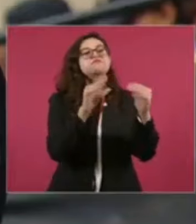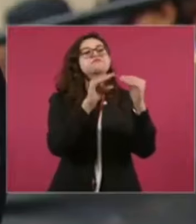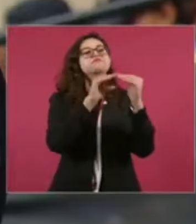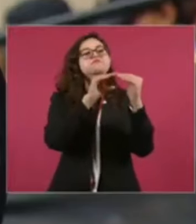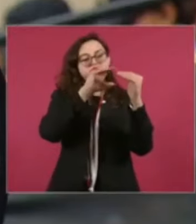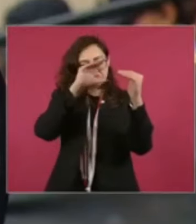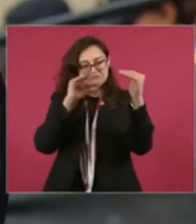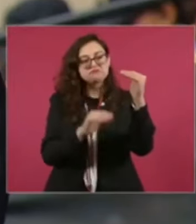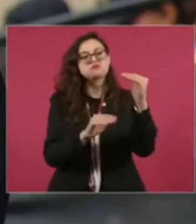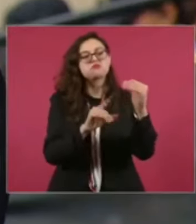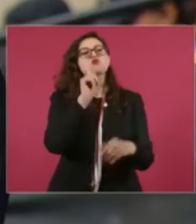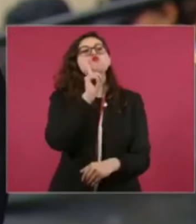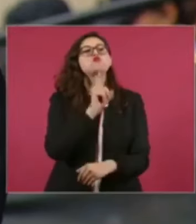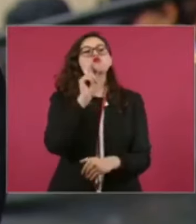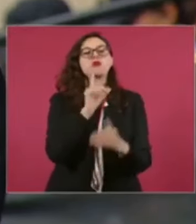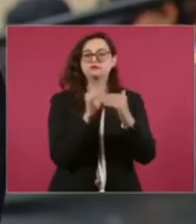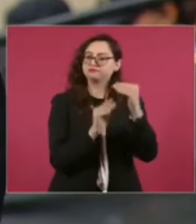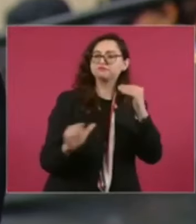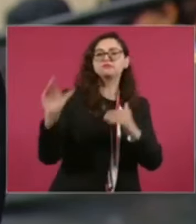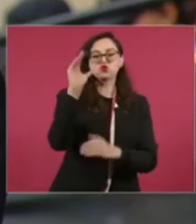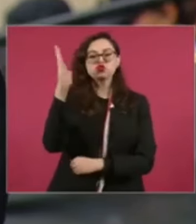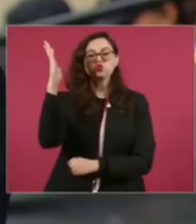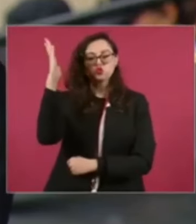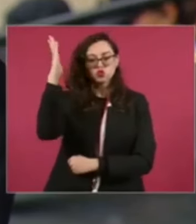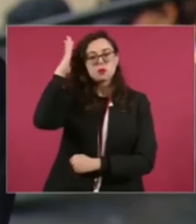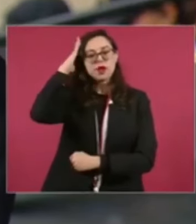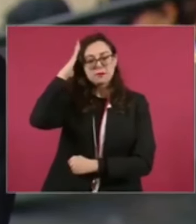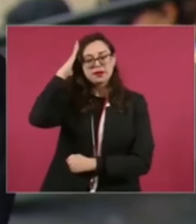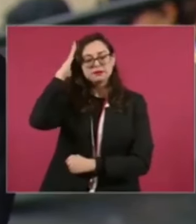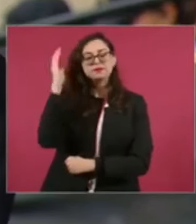será nuestra comandante suprema de las Fuerzas Armadas.